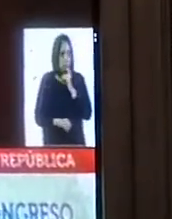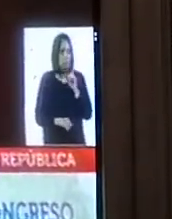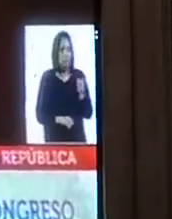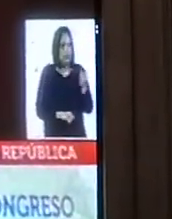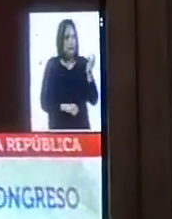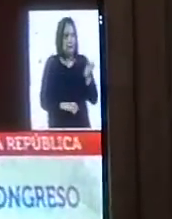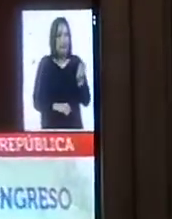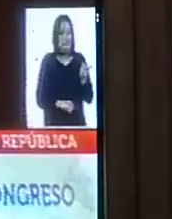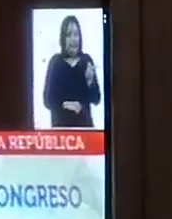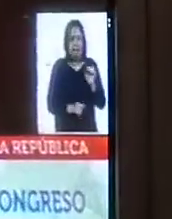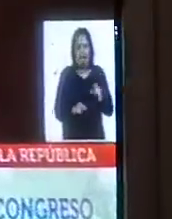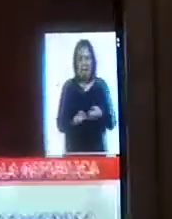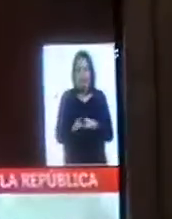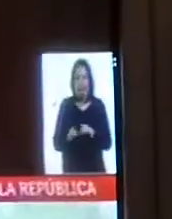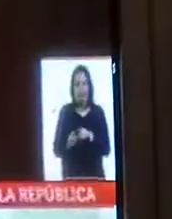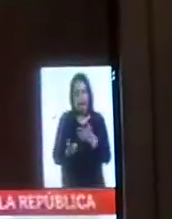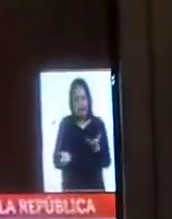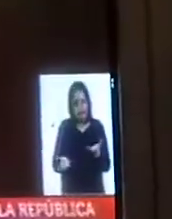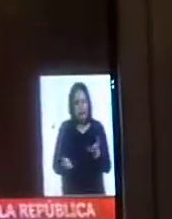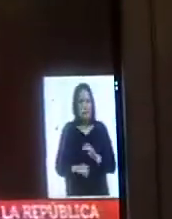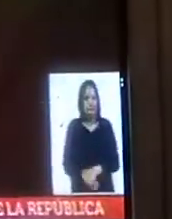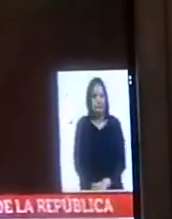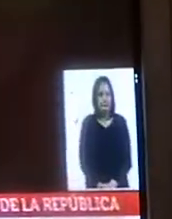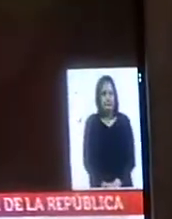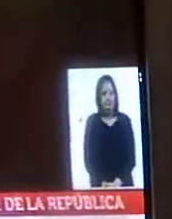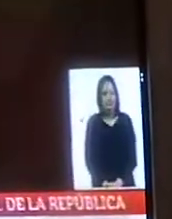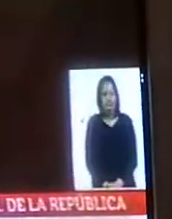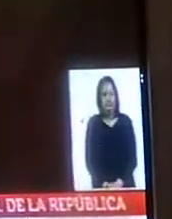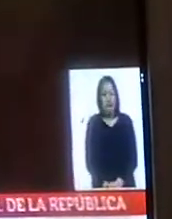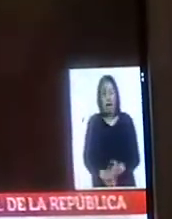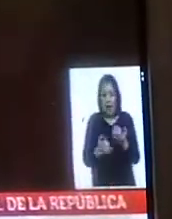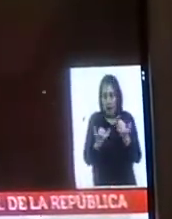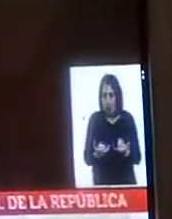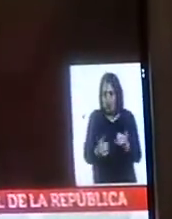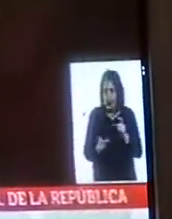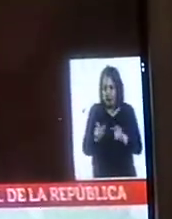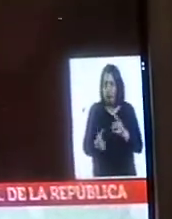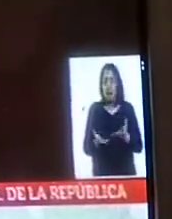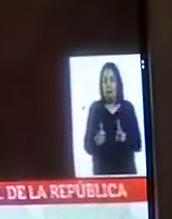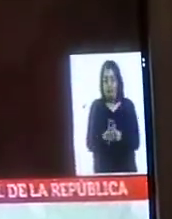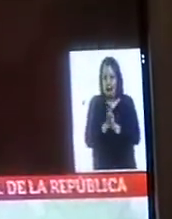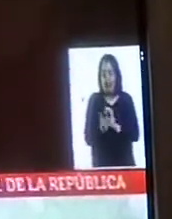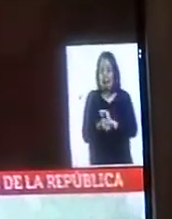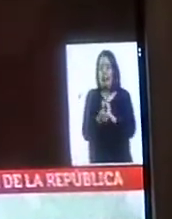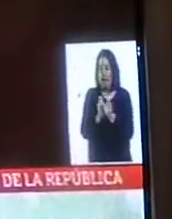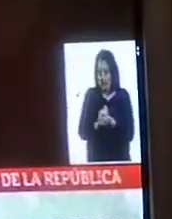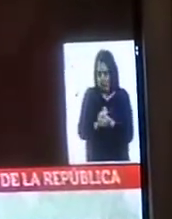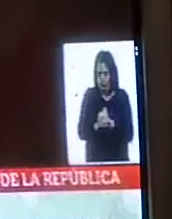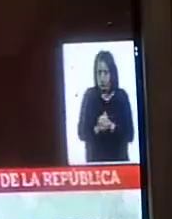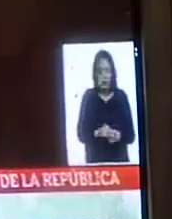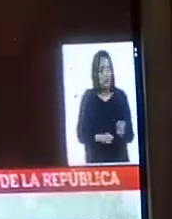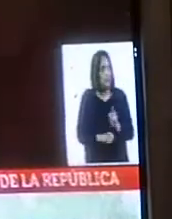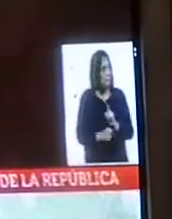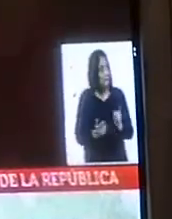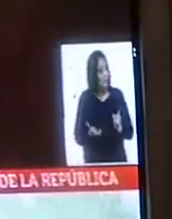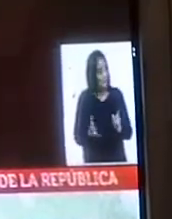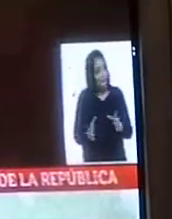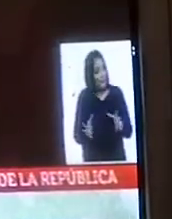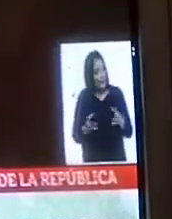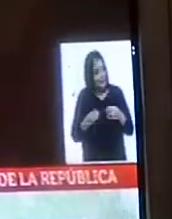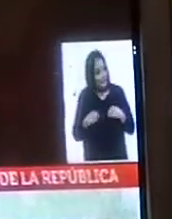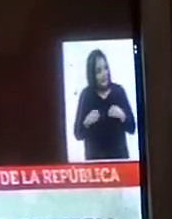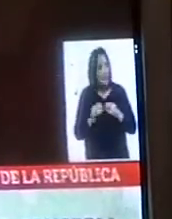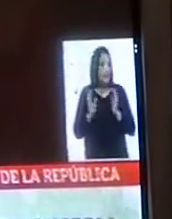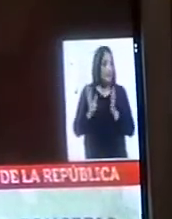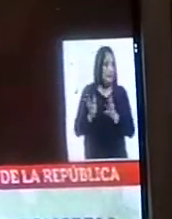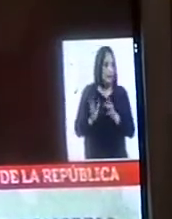eran también válidas hoy la población pide cambios y no está dispuesta a renunciar a